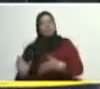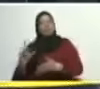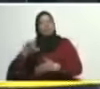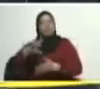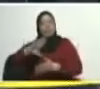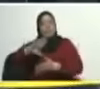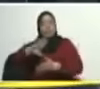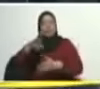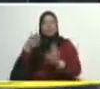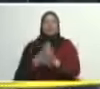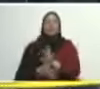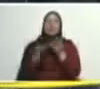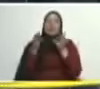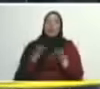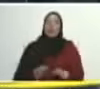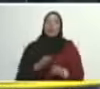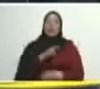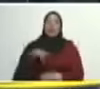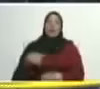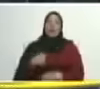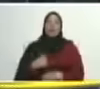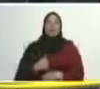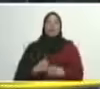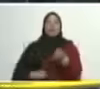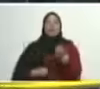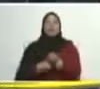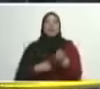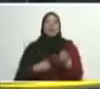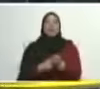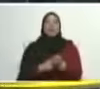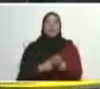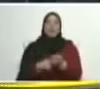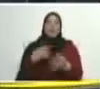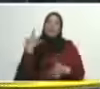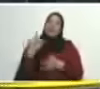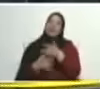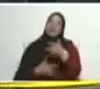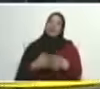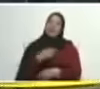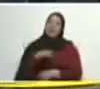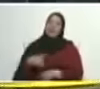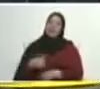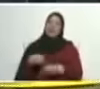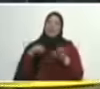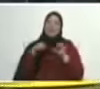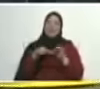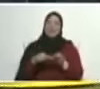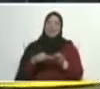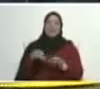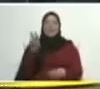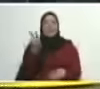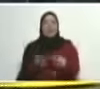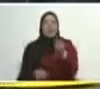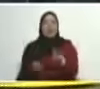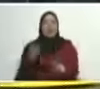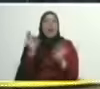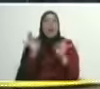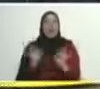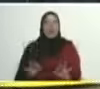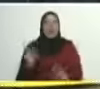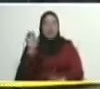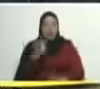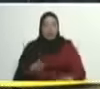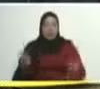Caribe se basan en la cooperación y, como dije ya, debemos continuar explorando este